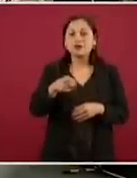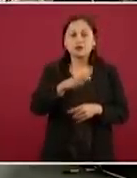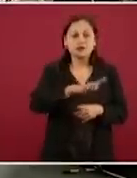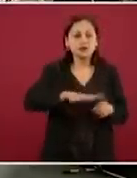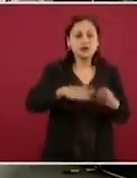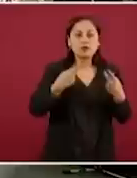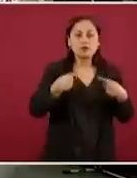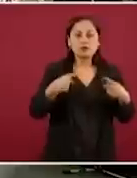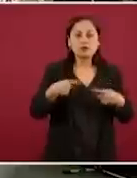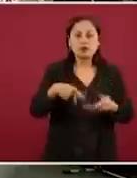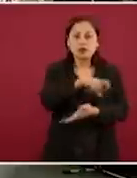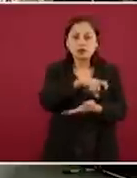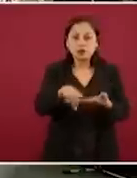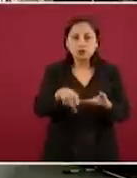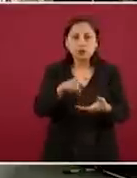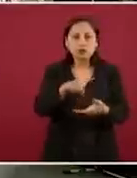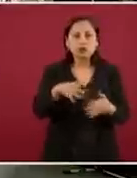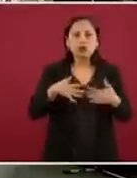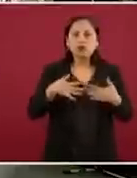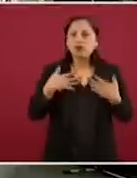consumidor?